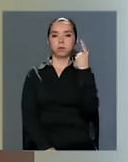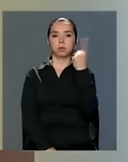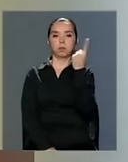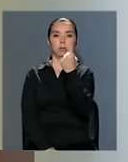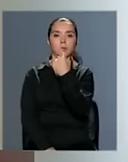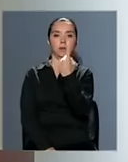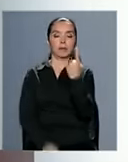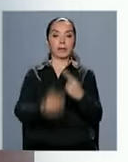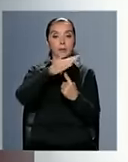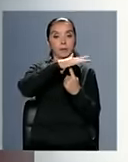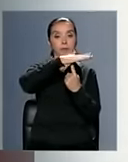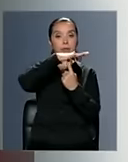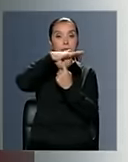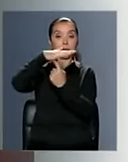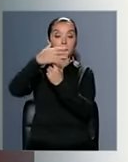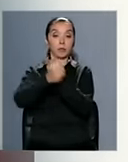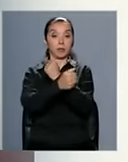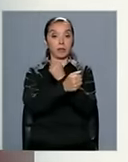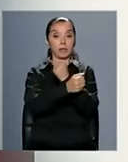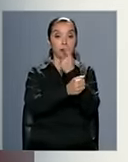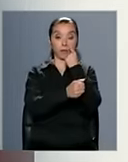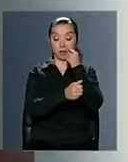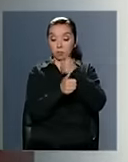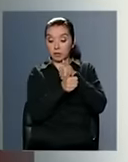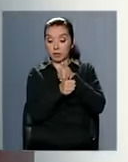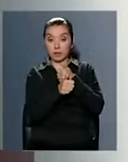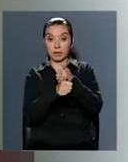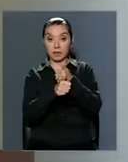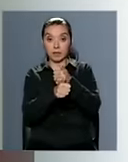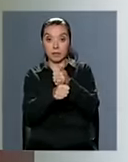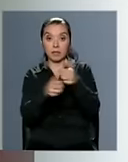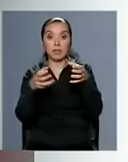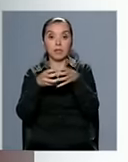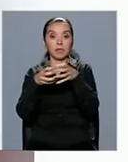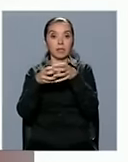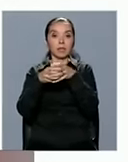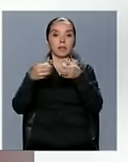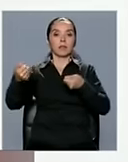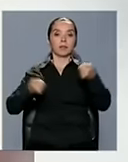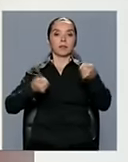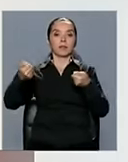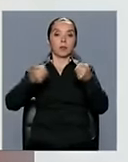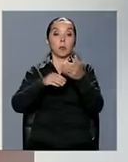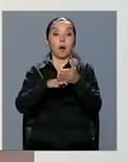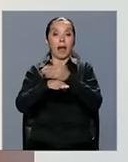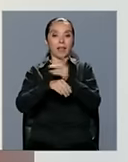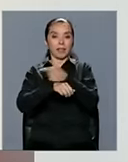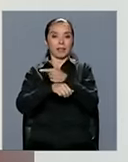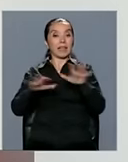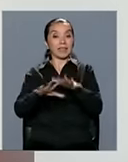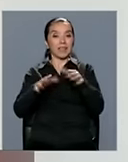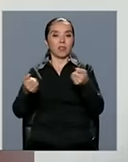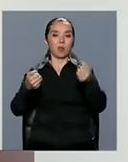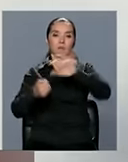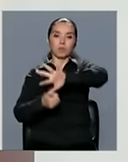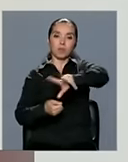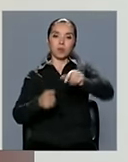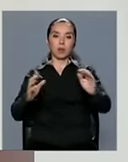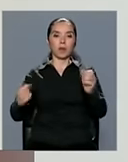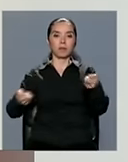El helicóptero aeropolicial seguía desde el aire a un grupo de delincuentes que segundos antes había intentado robar un camión.